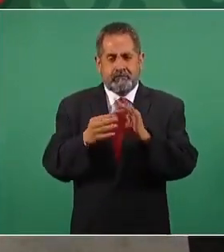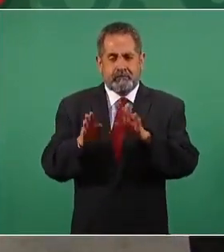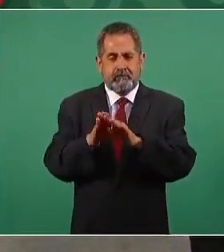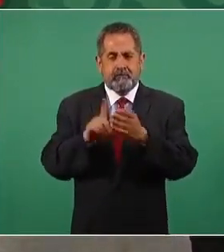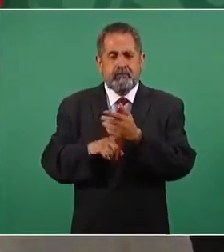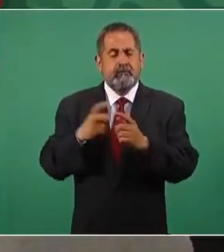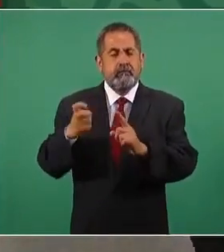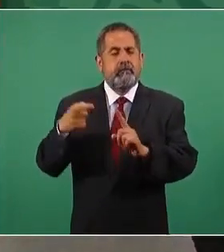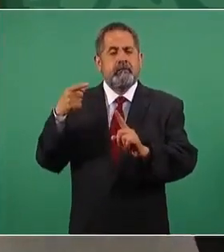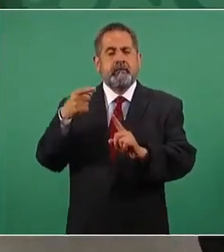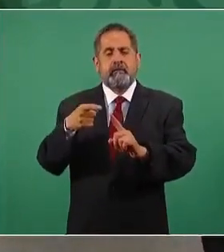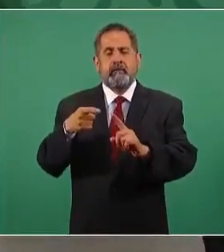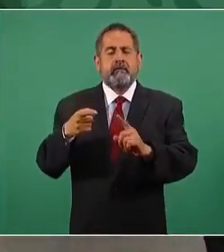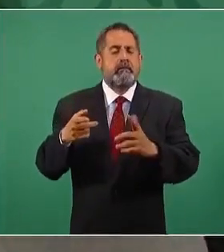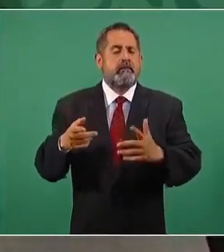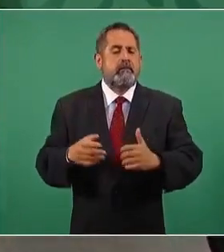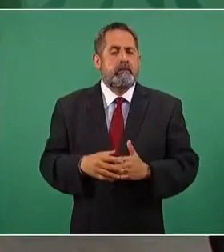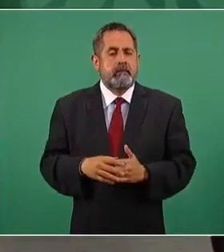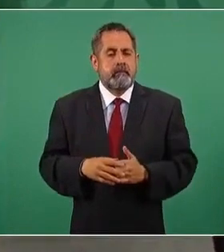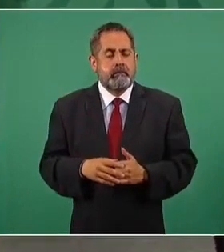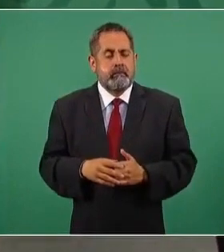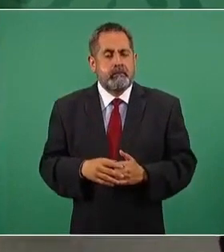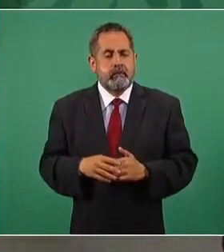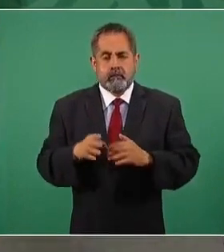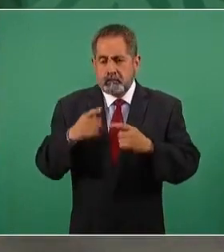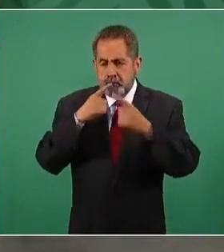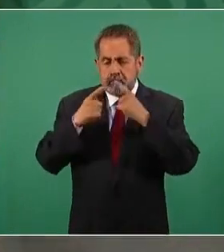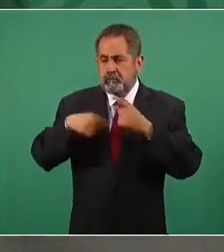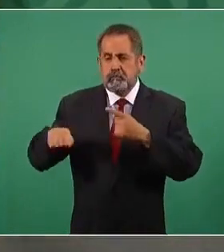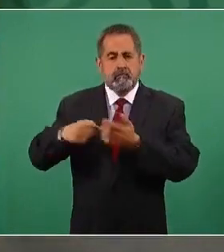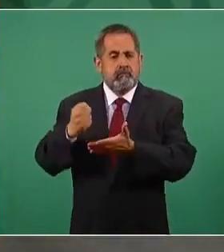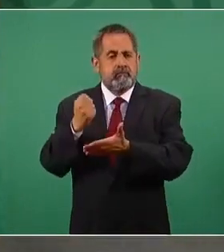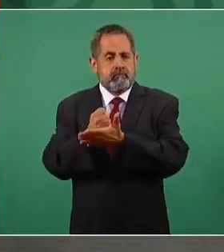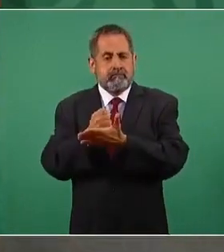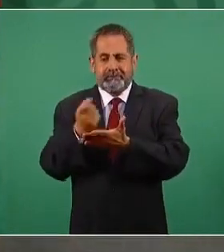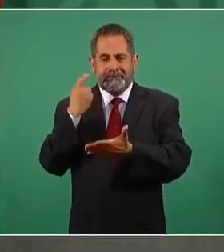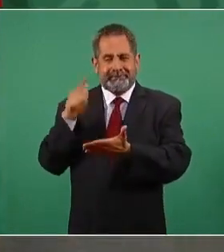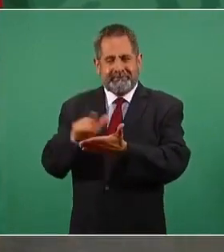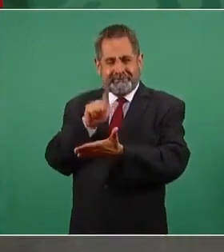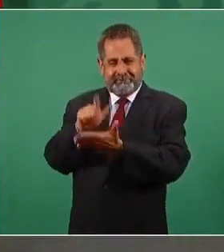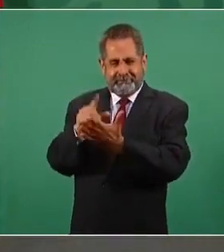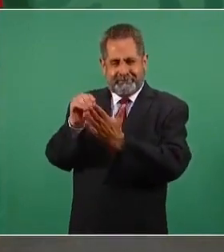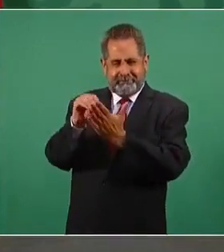En ese marco es que se aprobó la legislación